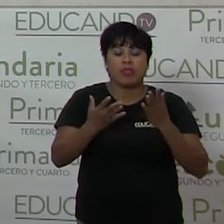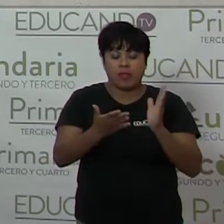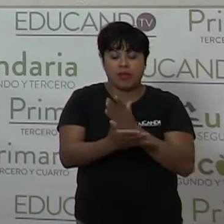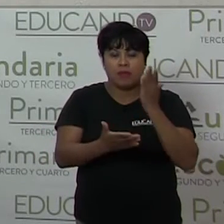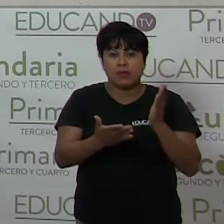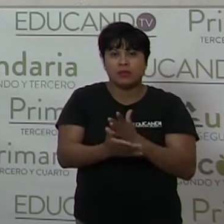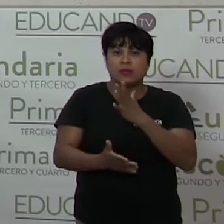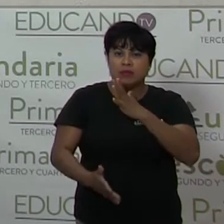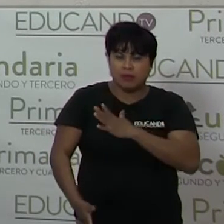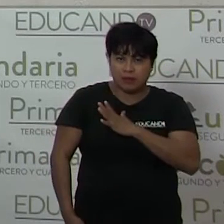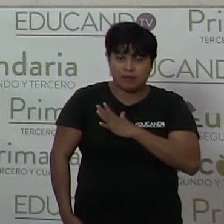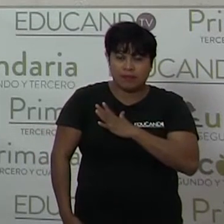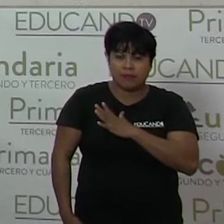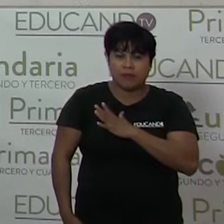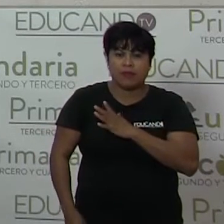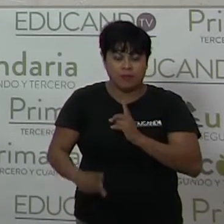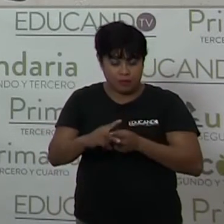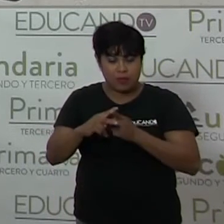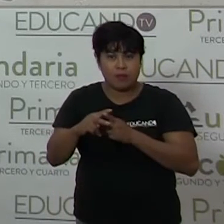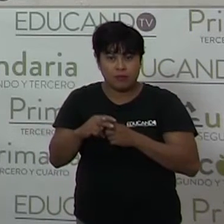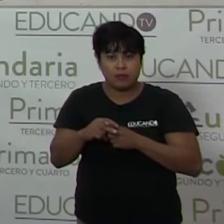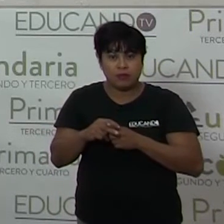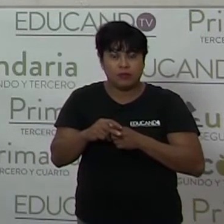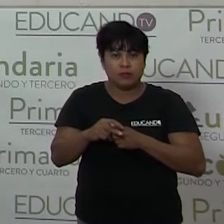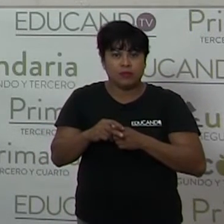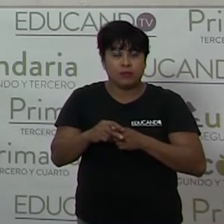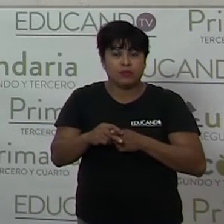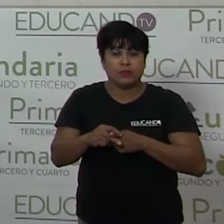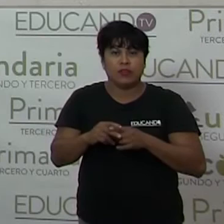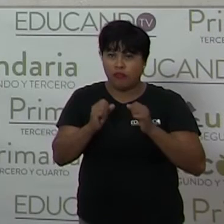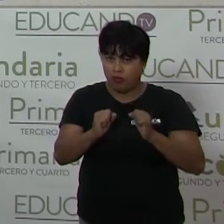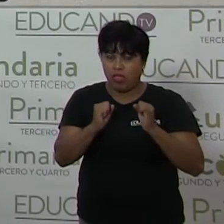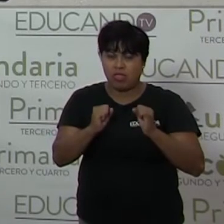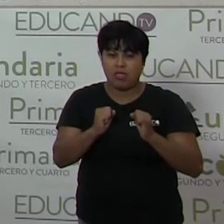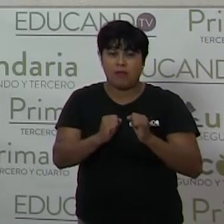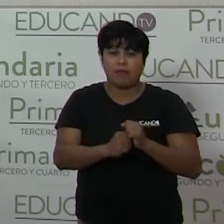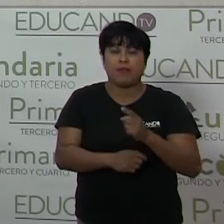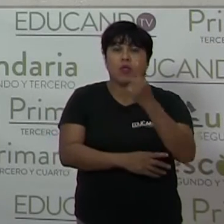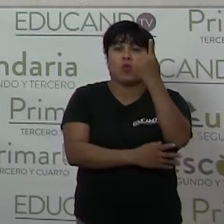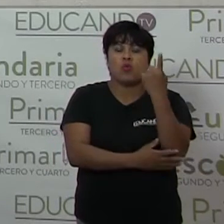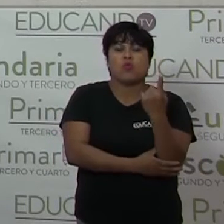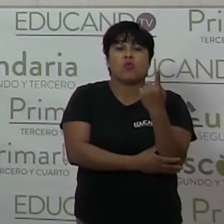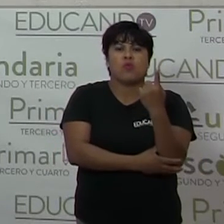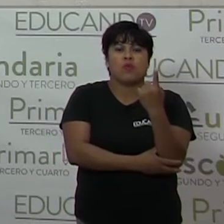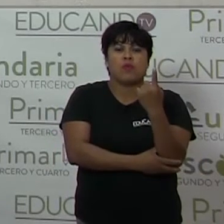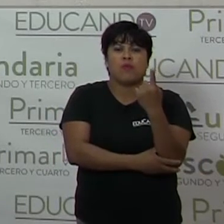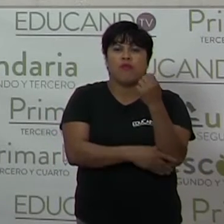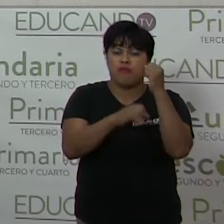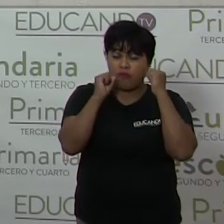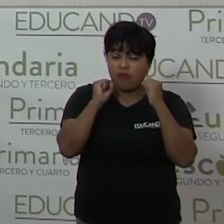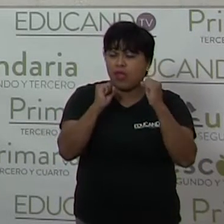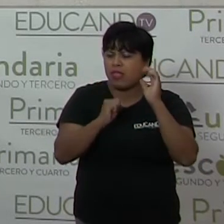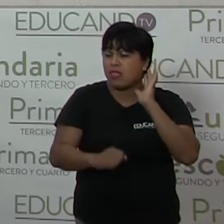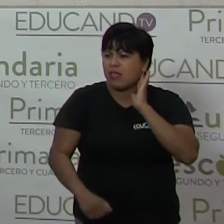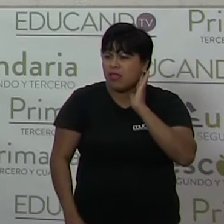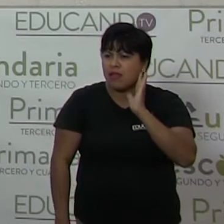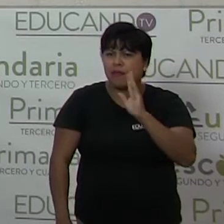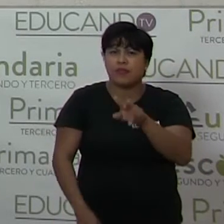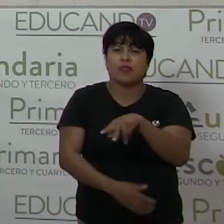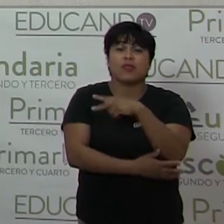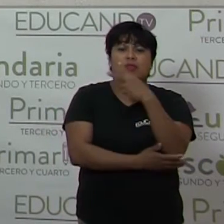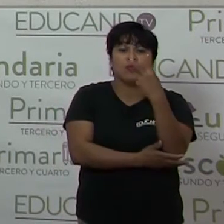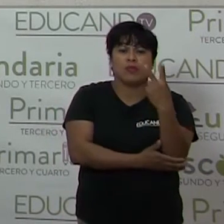revistas tenemos aquí contamos fuerte uno más fuerte